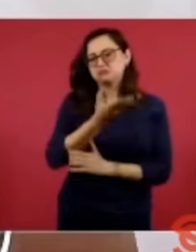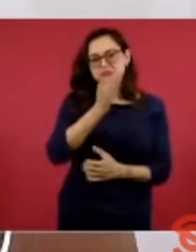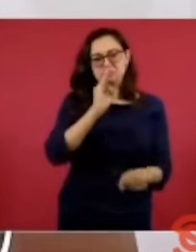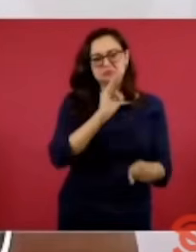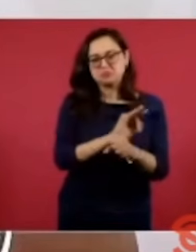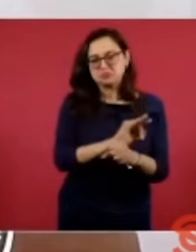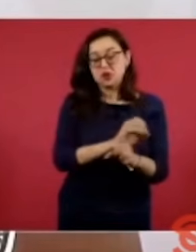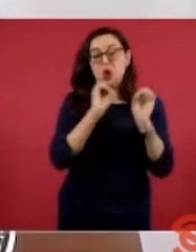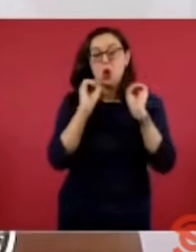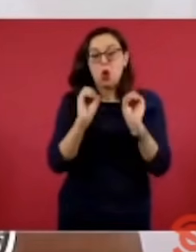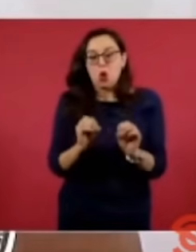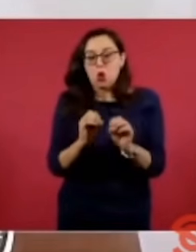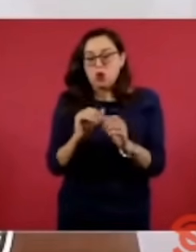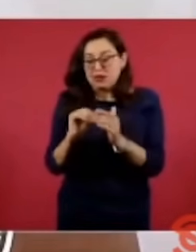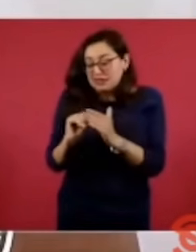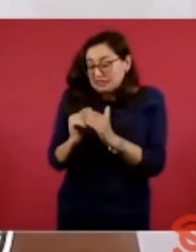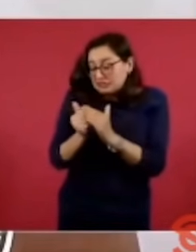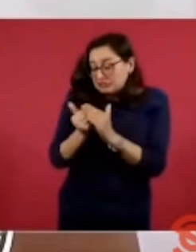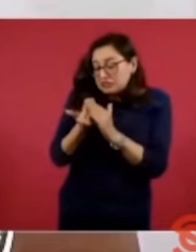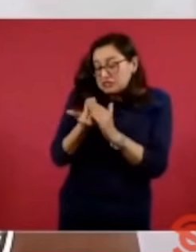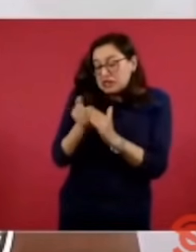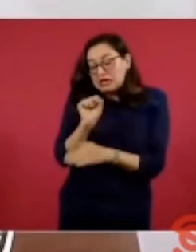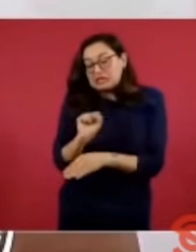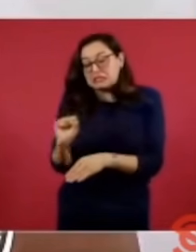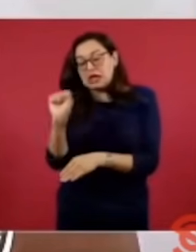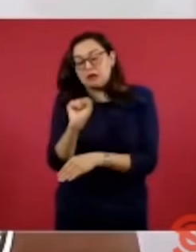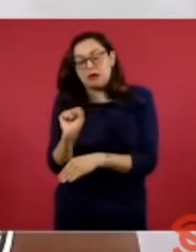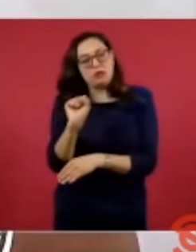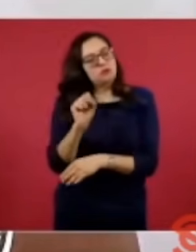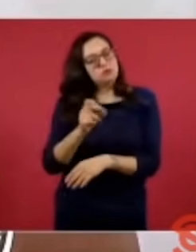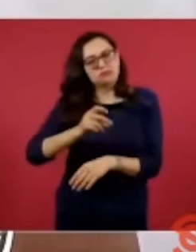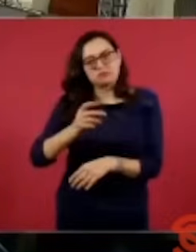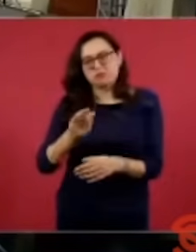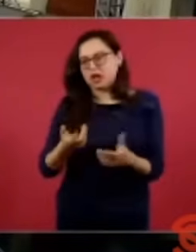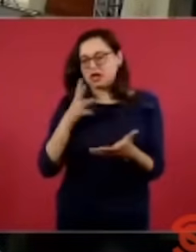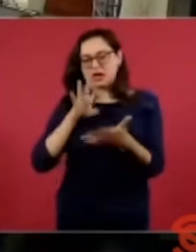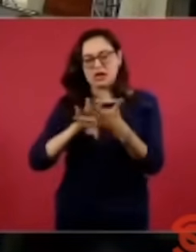personajes los Sabadazo la actitud de los